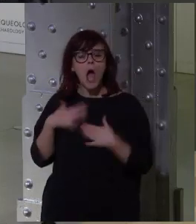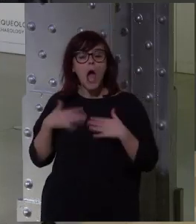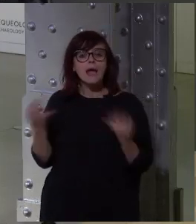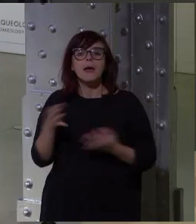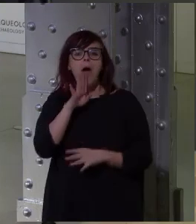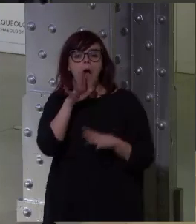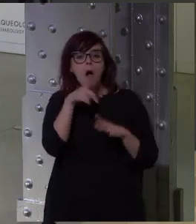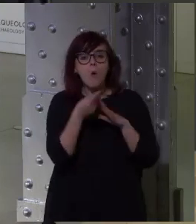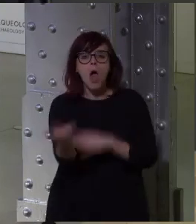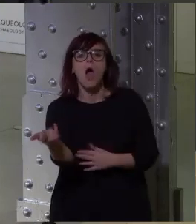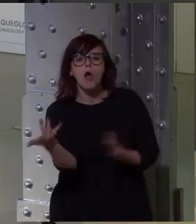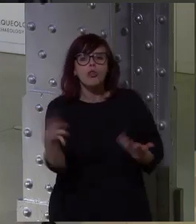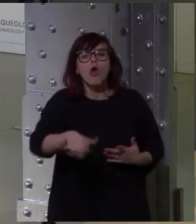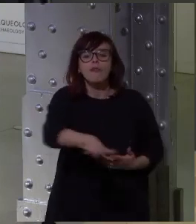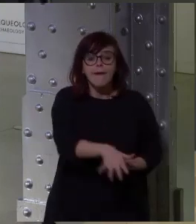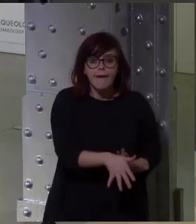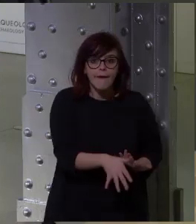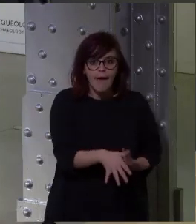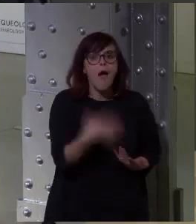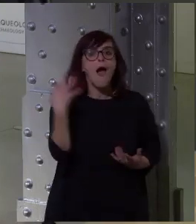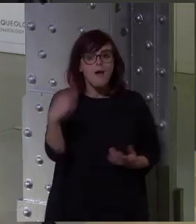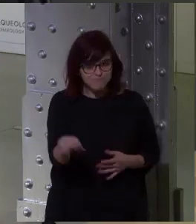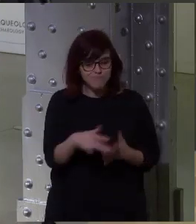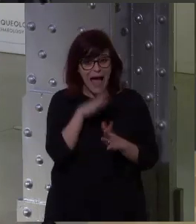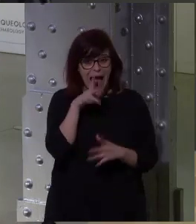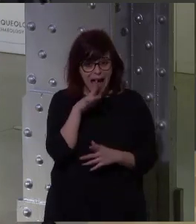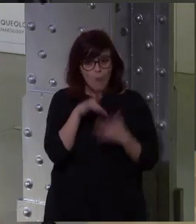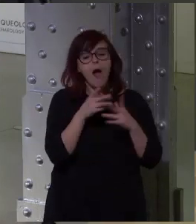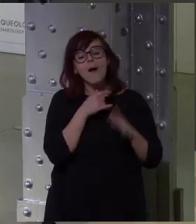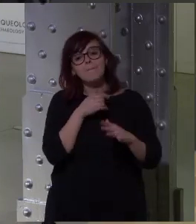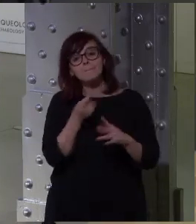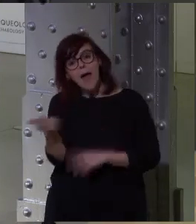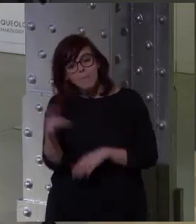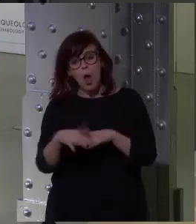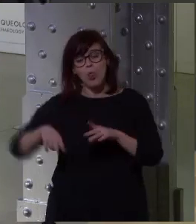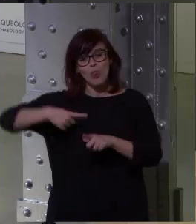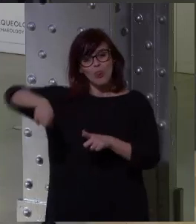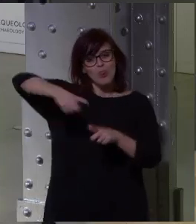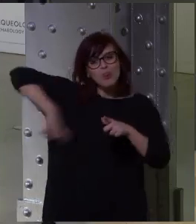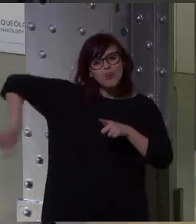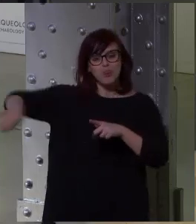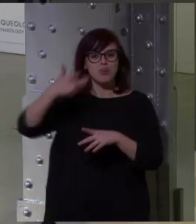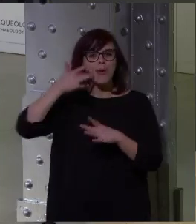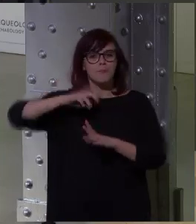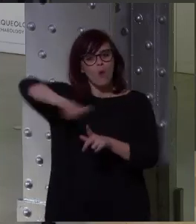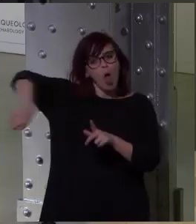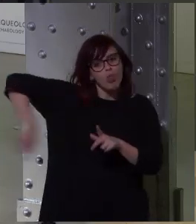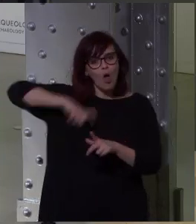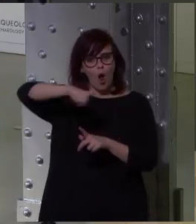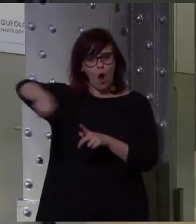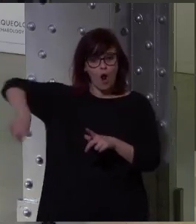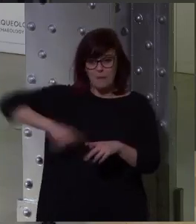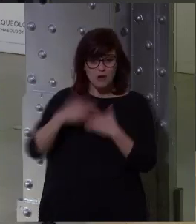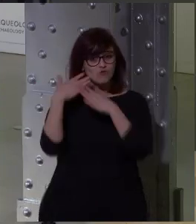con ese agua? ¿Dónde va? Pues ese agua va ahí, va a depuradoras, pero tenemos un problema, y es que no hay